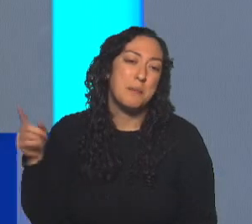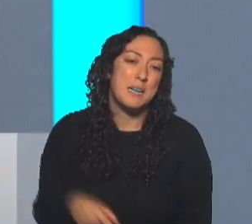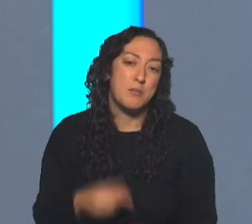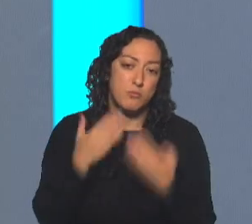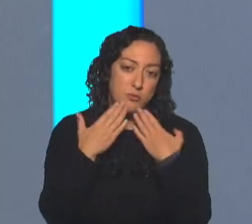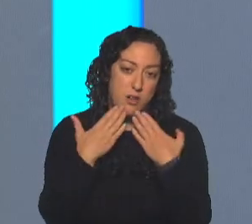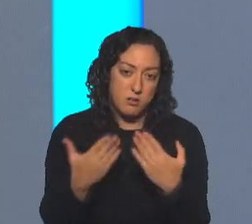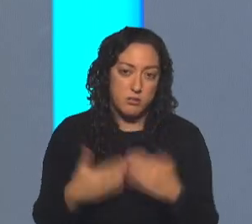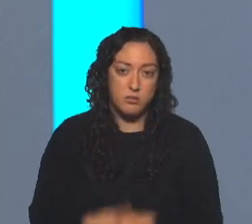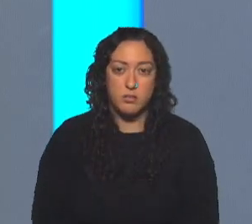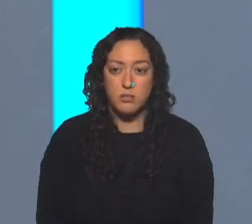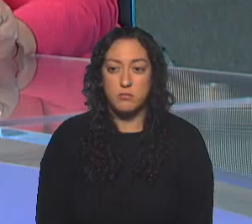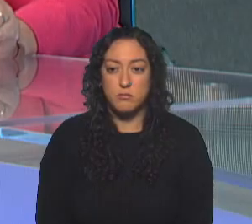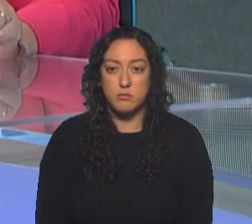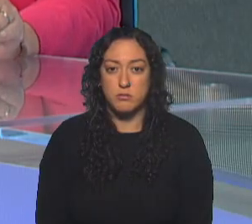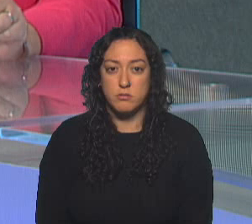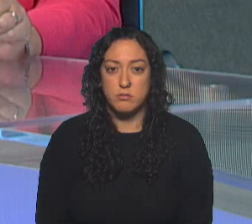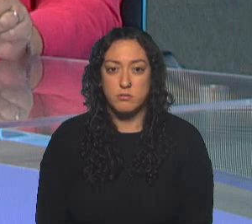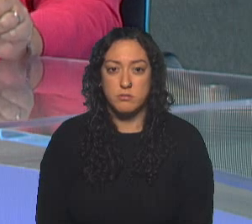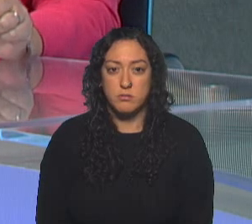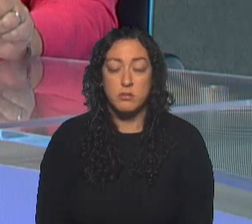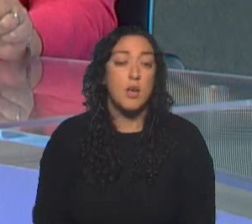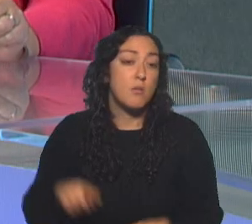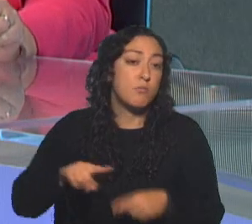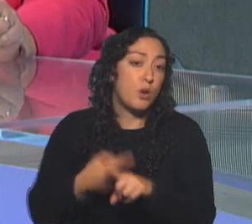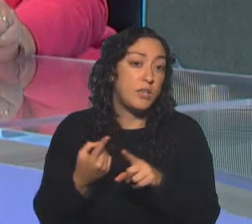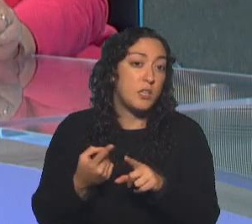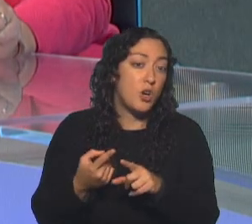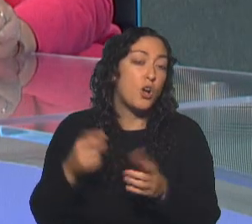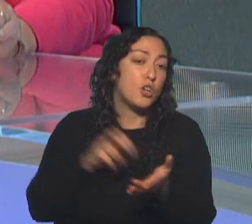Gracias a ustedes por la invitación. Federico González, consultor político en esta edición central de Noticias Seguimos Así.